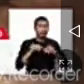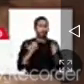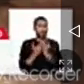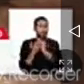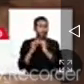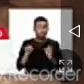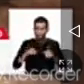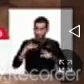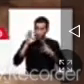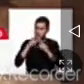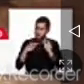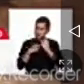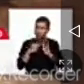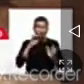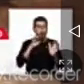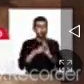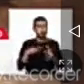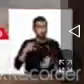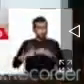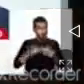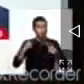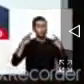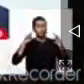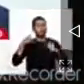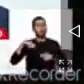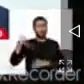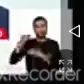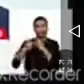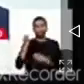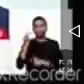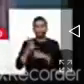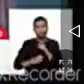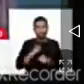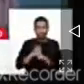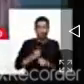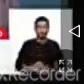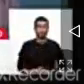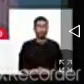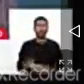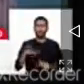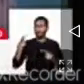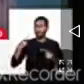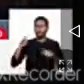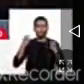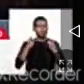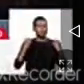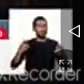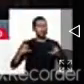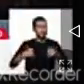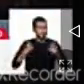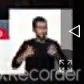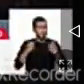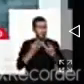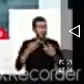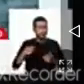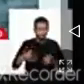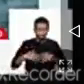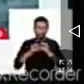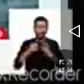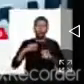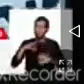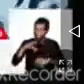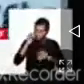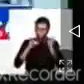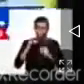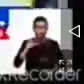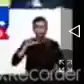son exitosos ejemplos de lo que hemos podido lograr en estos 12 años. Son miles de jóvenes que han potenciado su formación y